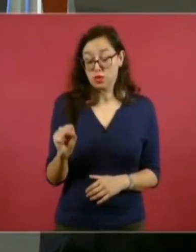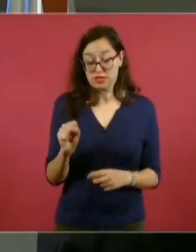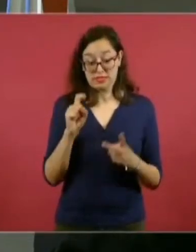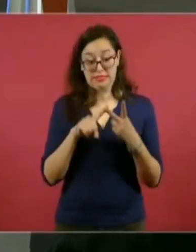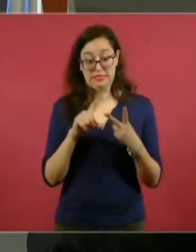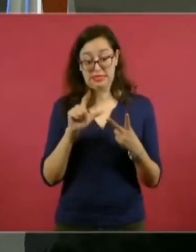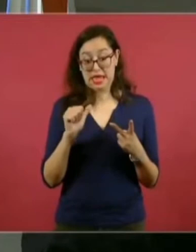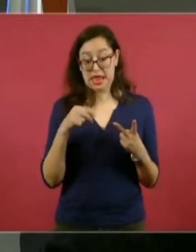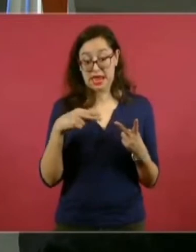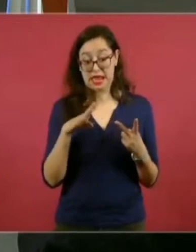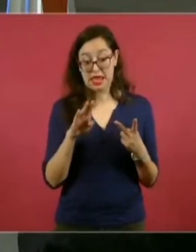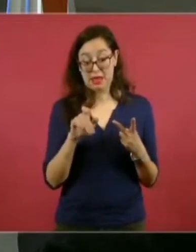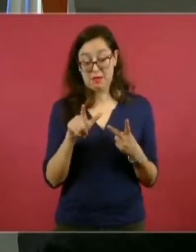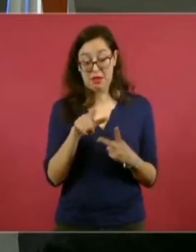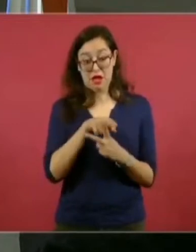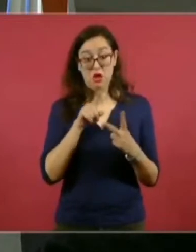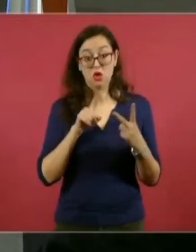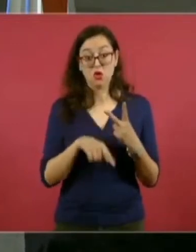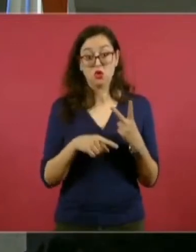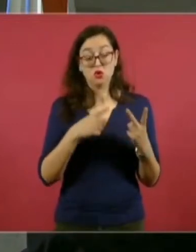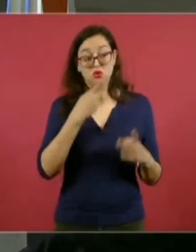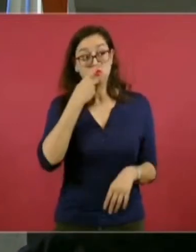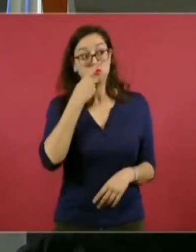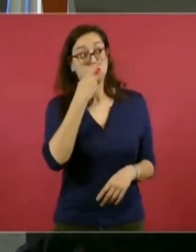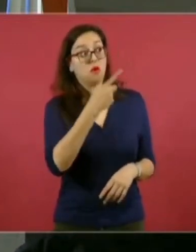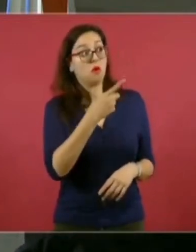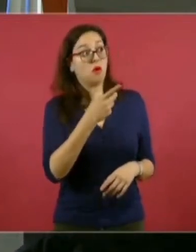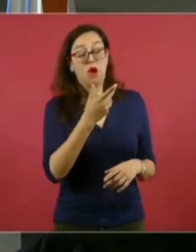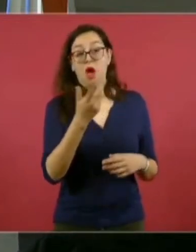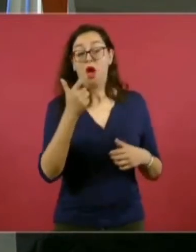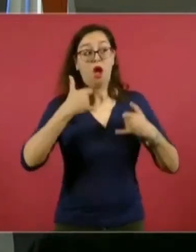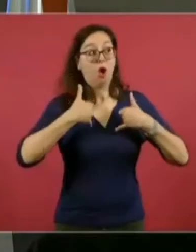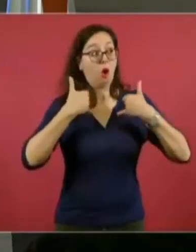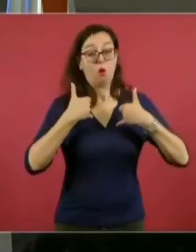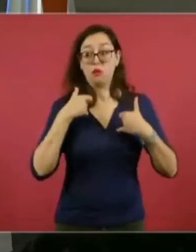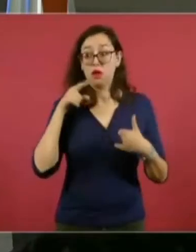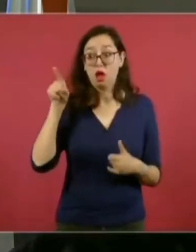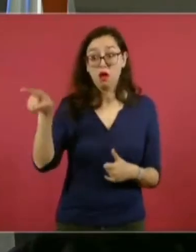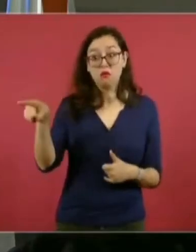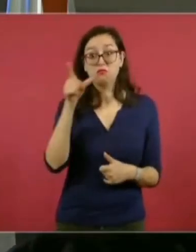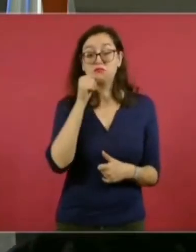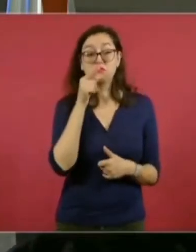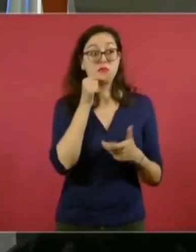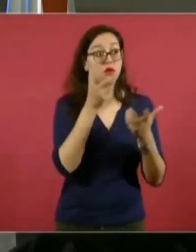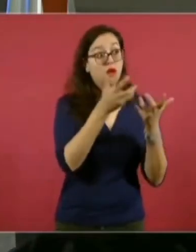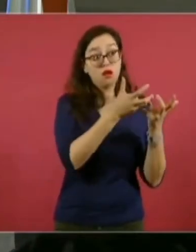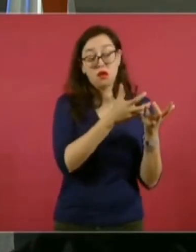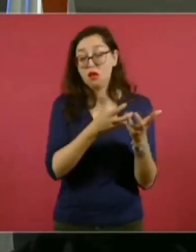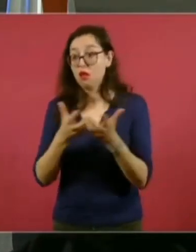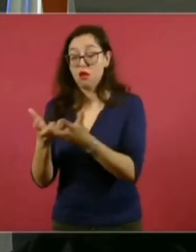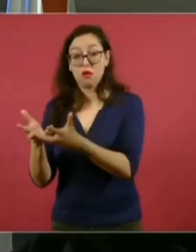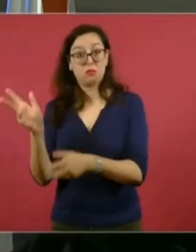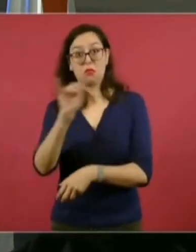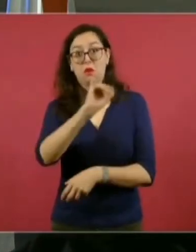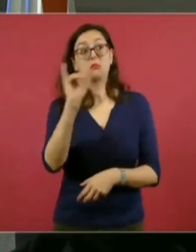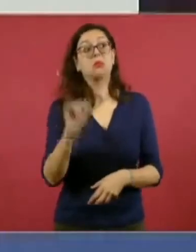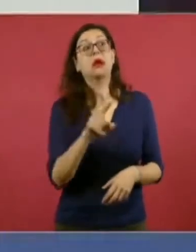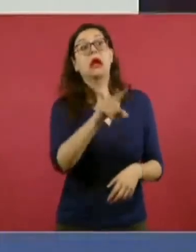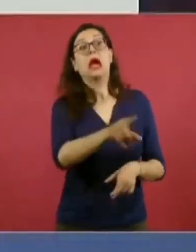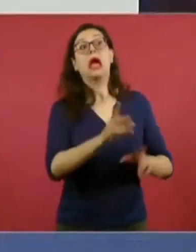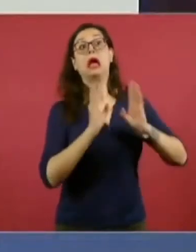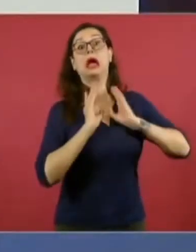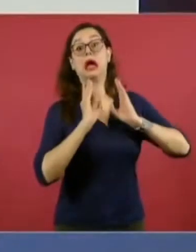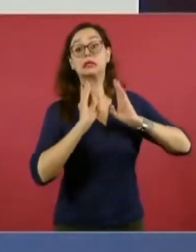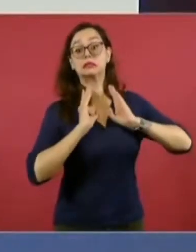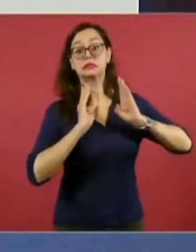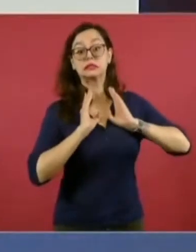Anabel Hernández de que el ejército mexicano estuvo presente durante los ataques y desaparición de los